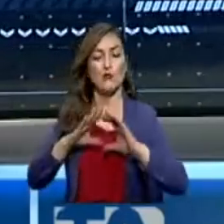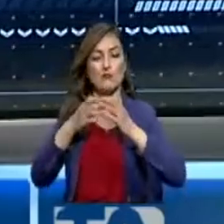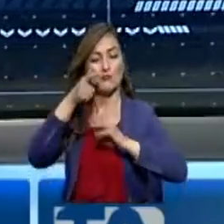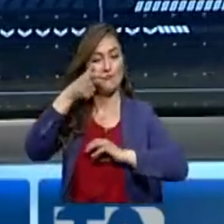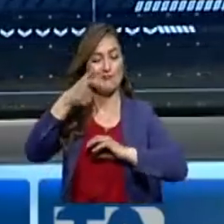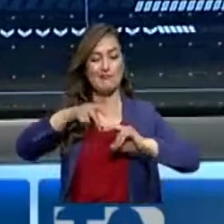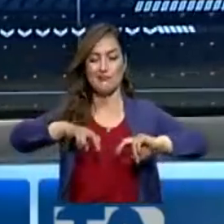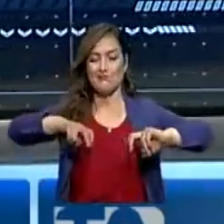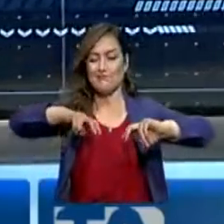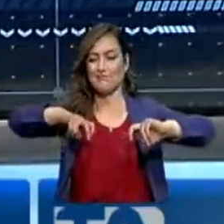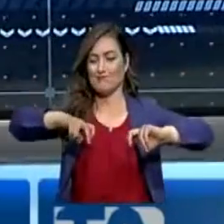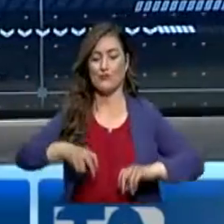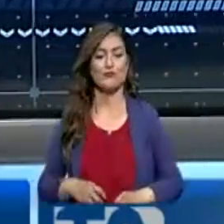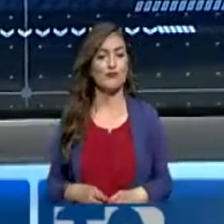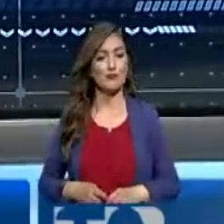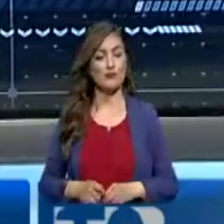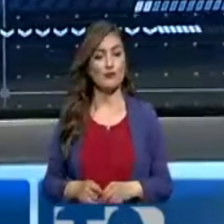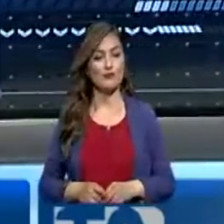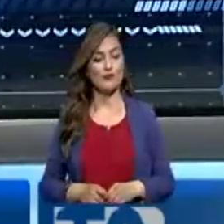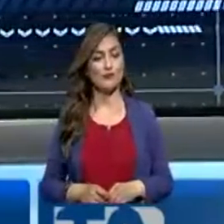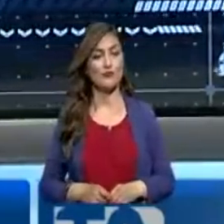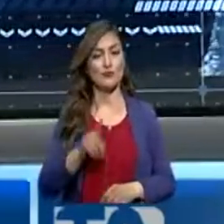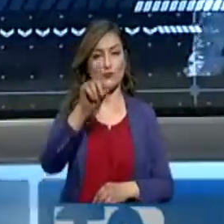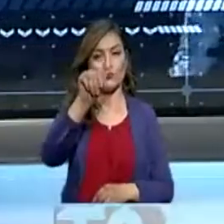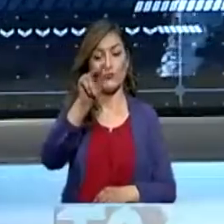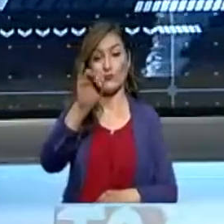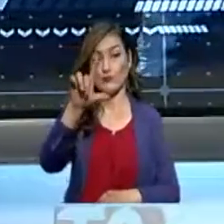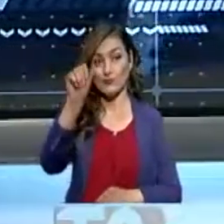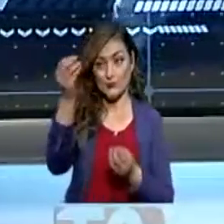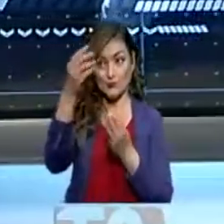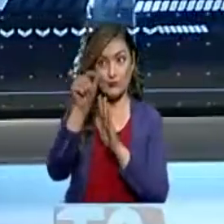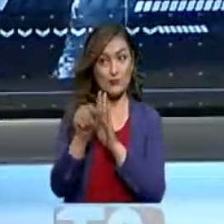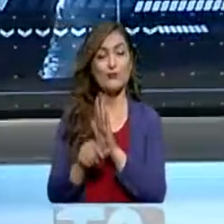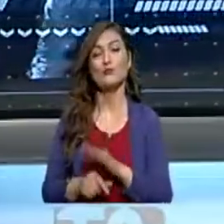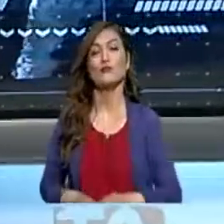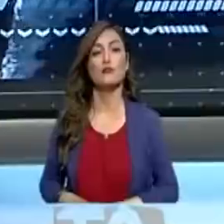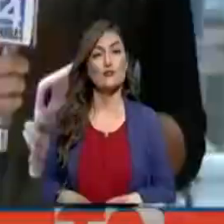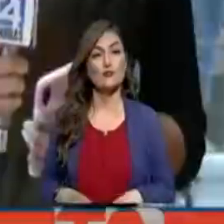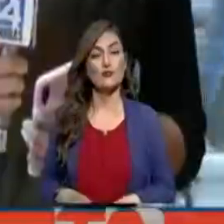de Fiscalización de la Asamblea Nacional. Daniela, te damos el paso para que nos cuentes más detalles.